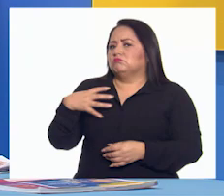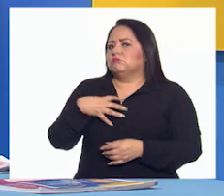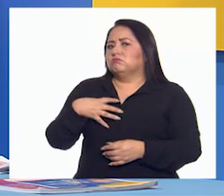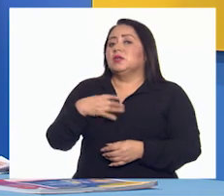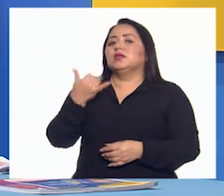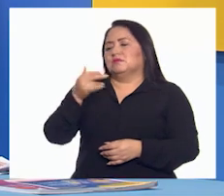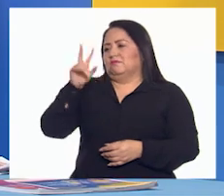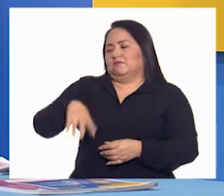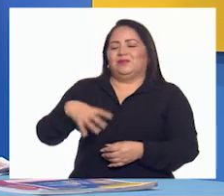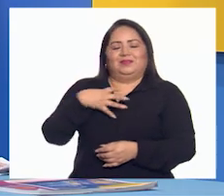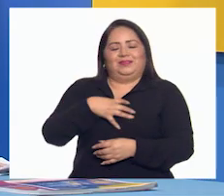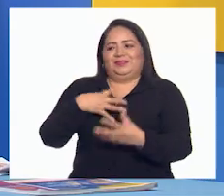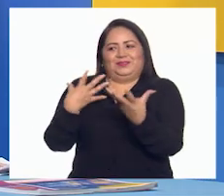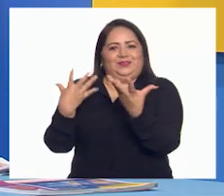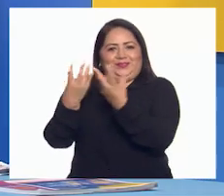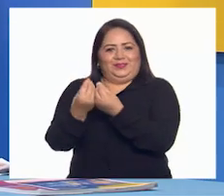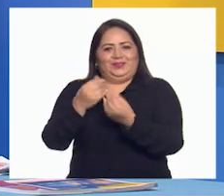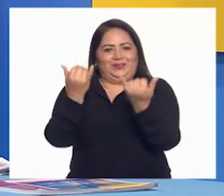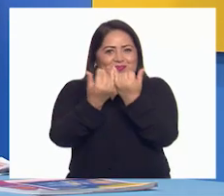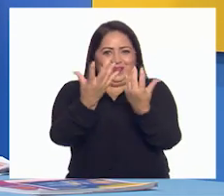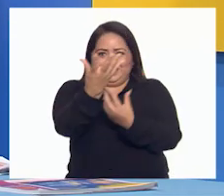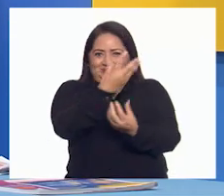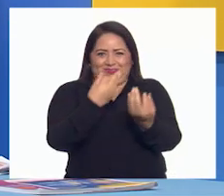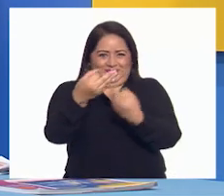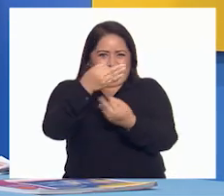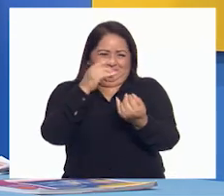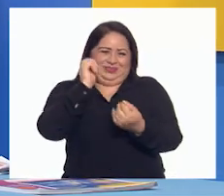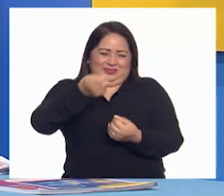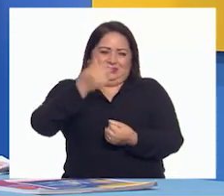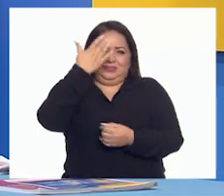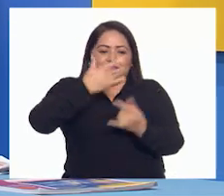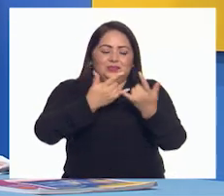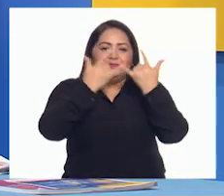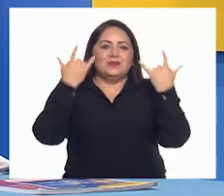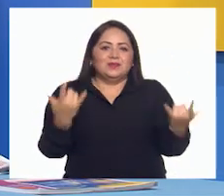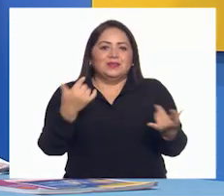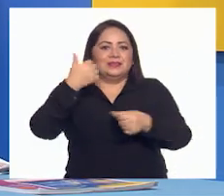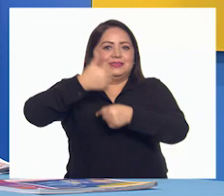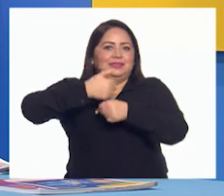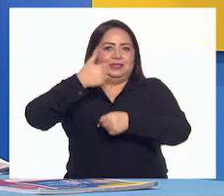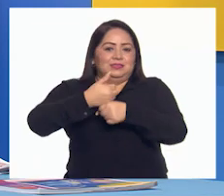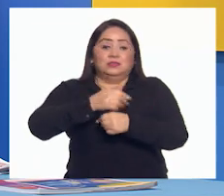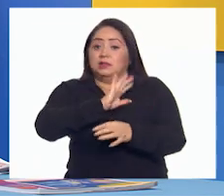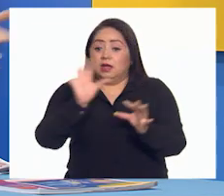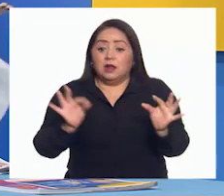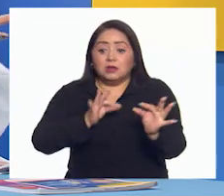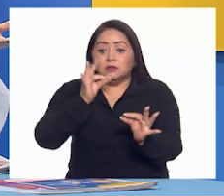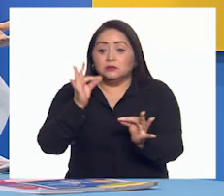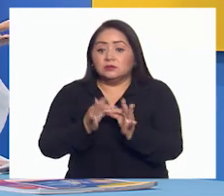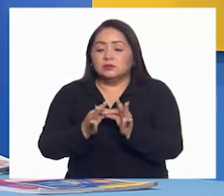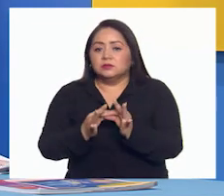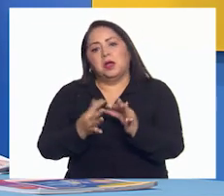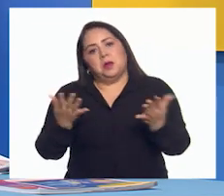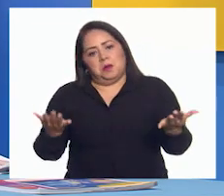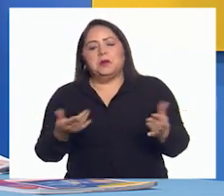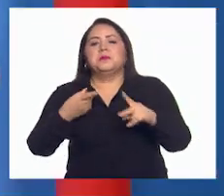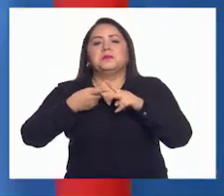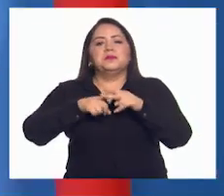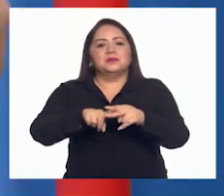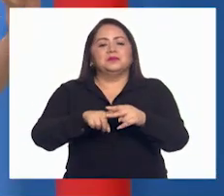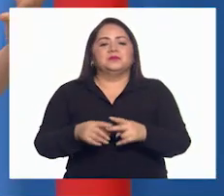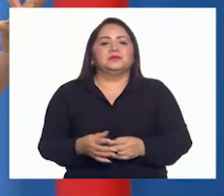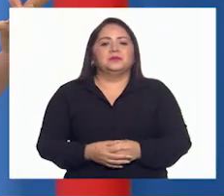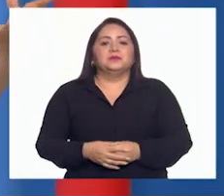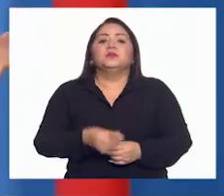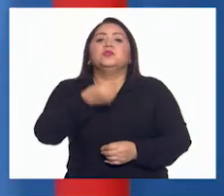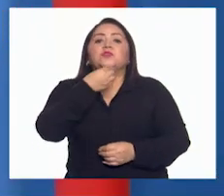emocionada y muy contenta de estar contigo y con ustedes en una sesión más de Historia de Sexto Grado. ¿Ya están listos? Pues comenzamos.